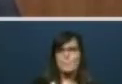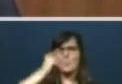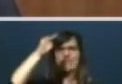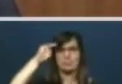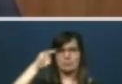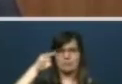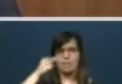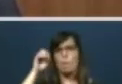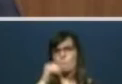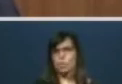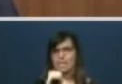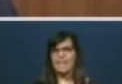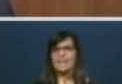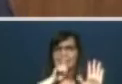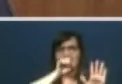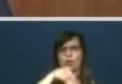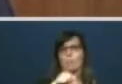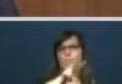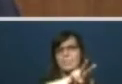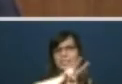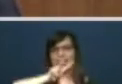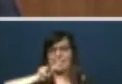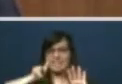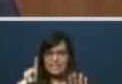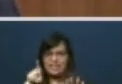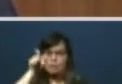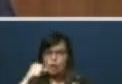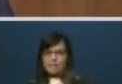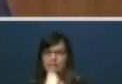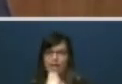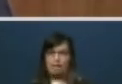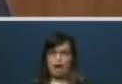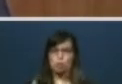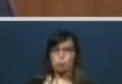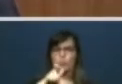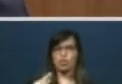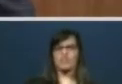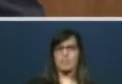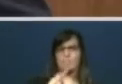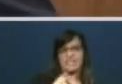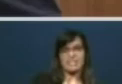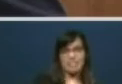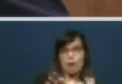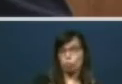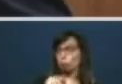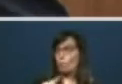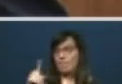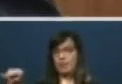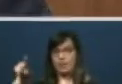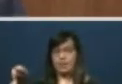de 6 con 26 puestos de trabajo por cada 1000 habitantes que por lo tanto duplica justamente la media nacional